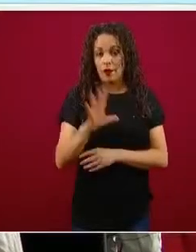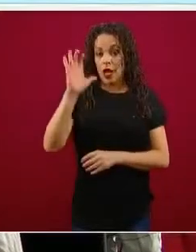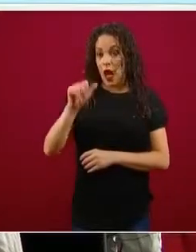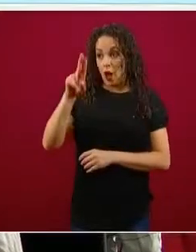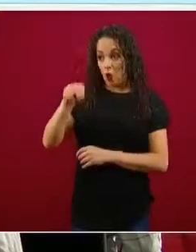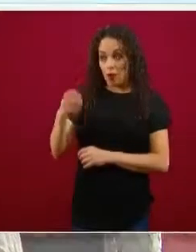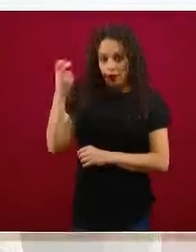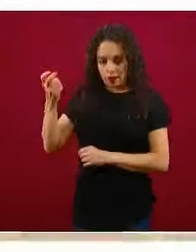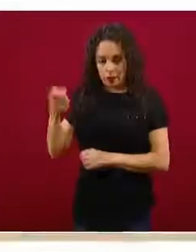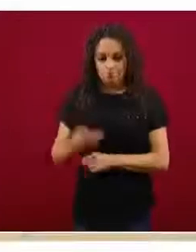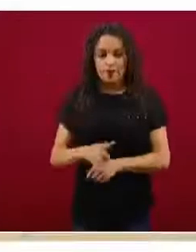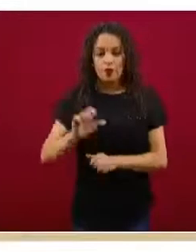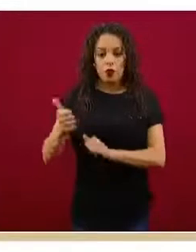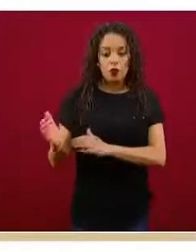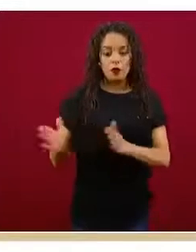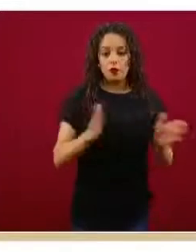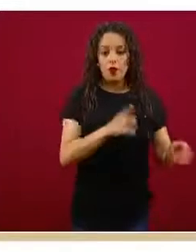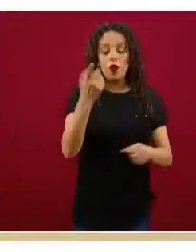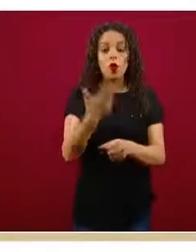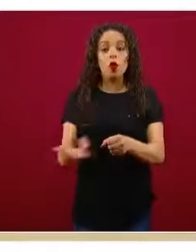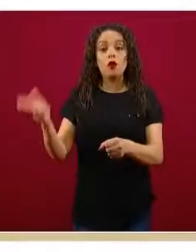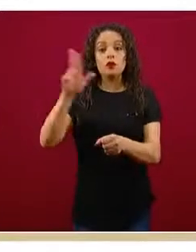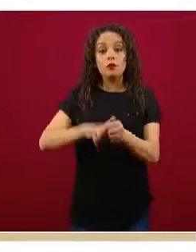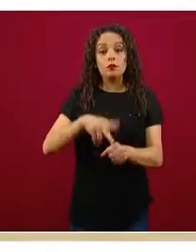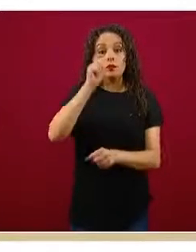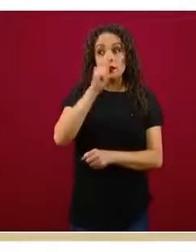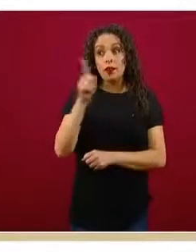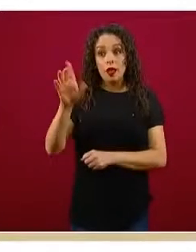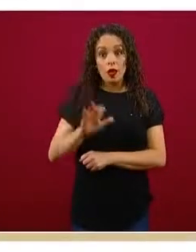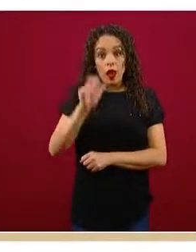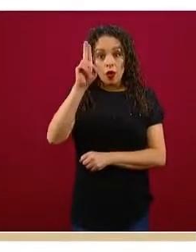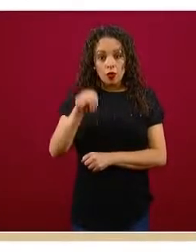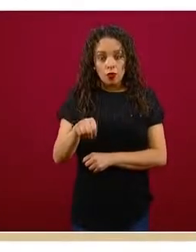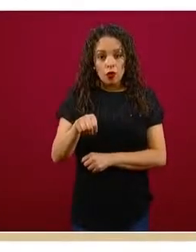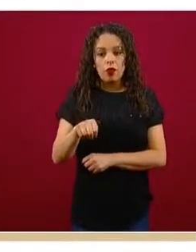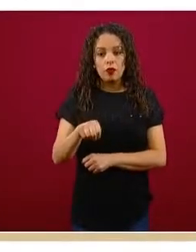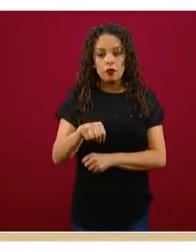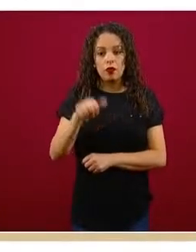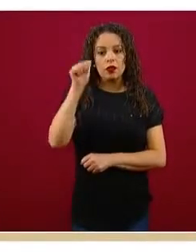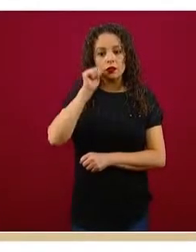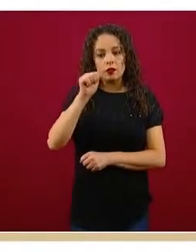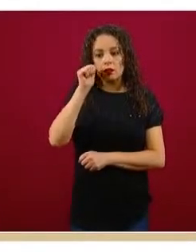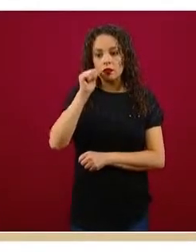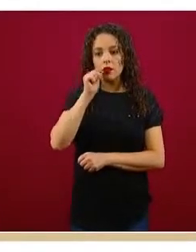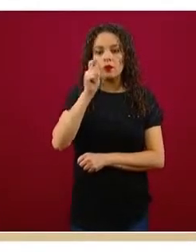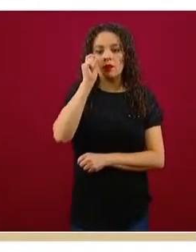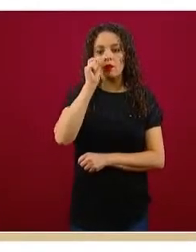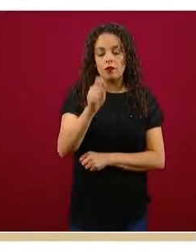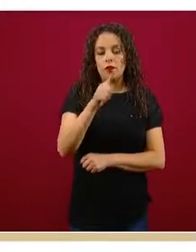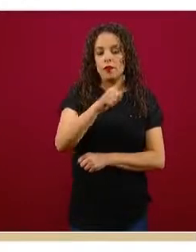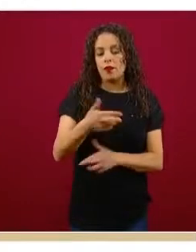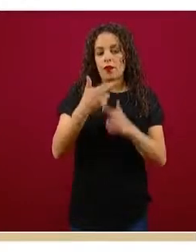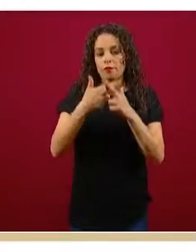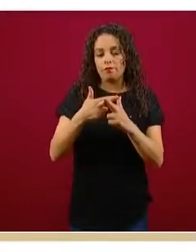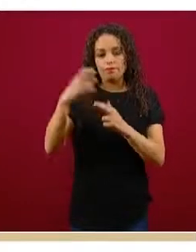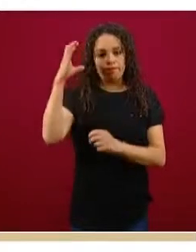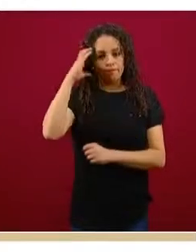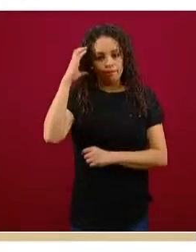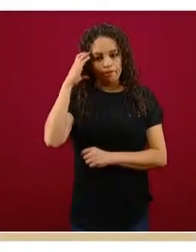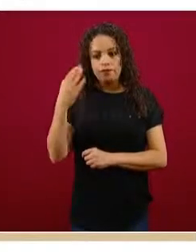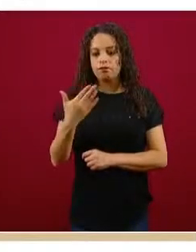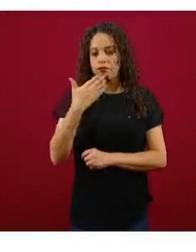Hospitalización en Cancún siempre estuvo muy por debajo de la predicción y con holgura respecto a las camas disponibles, la